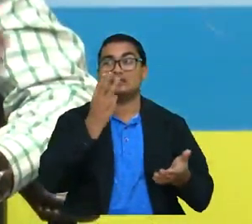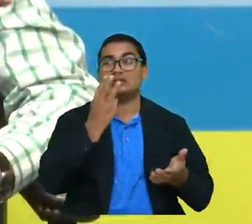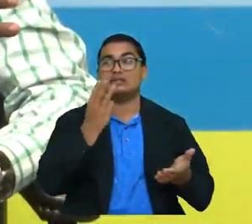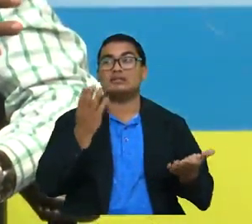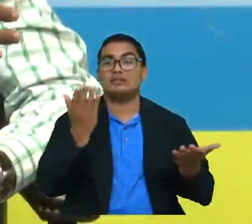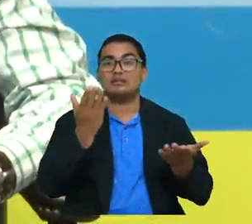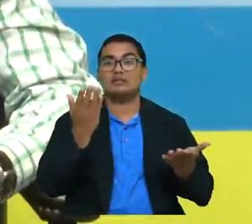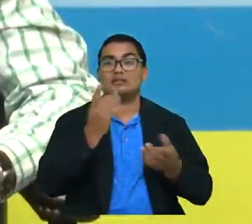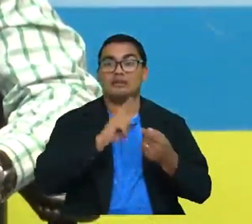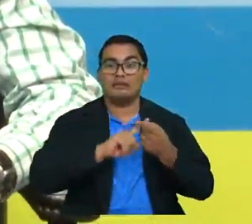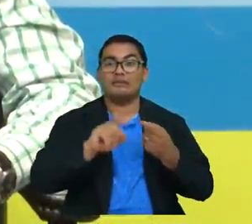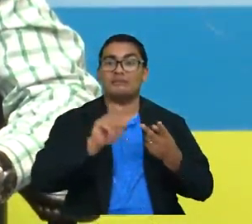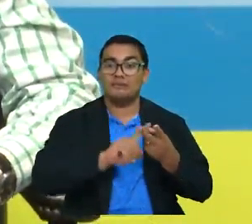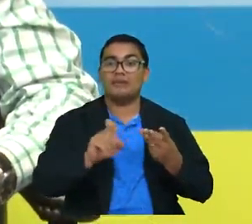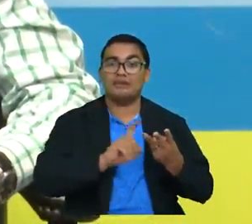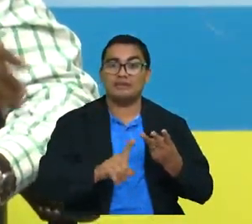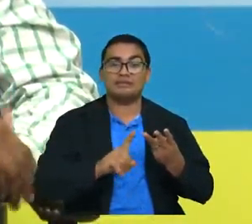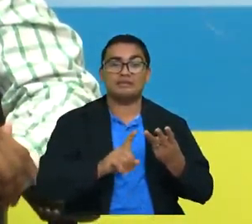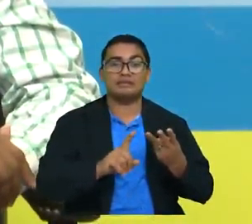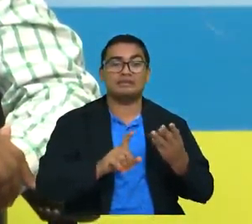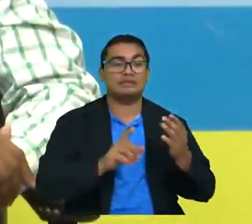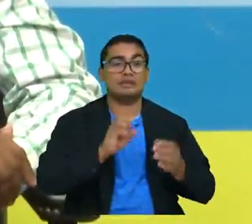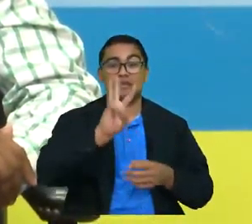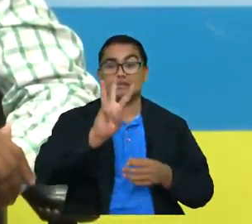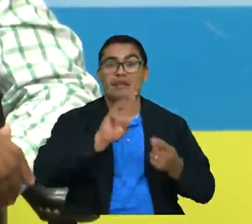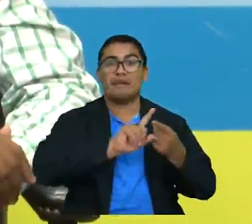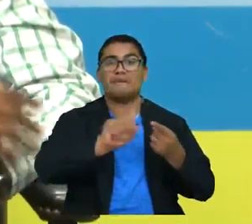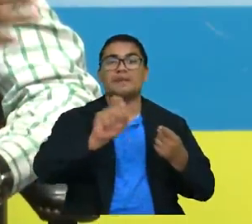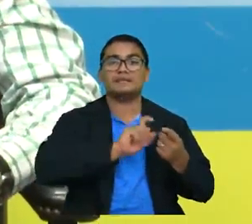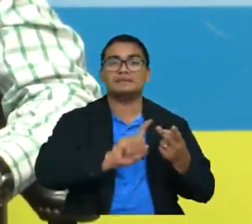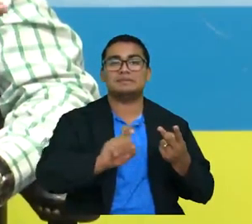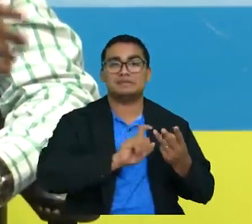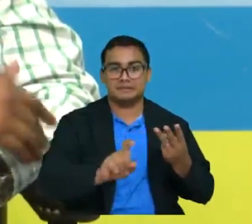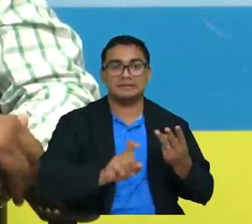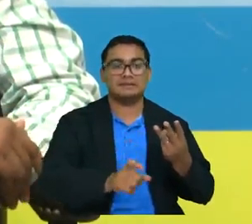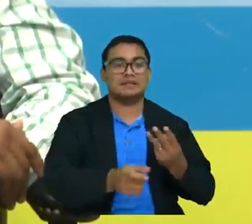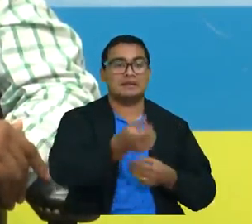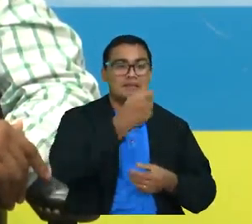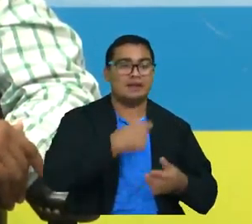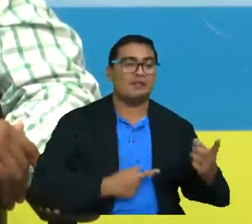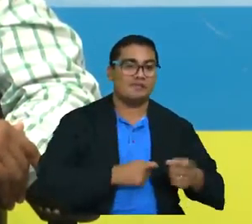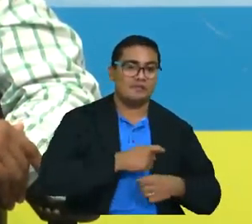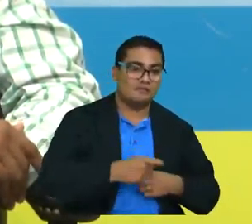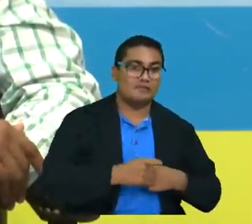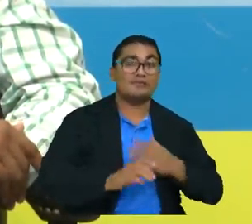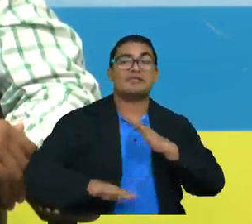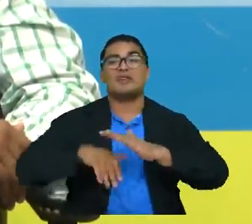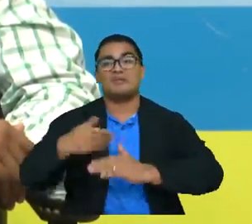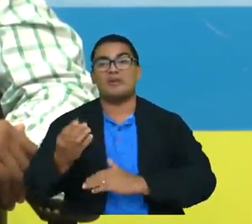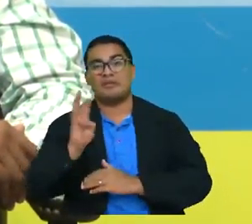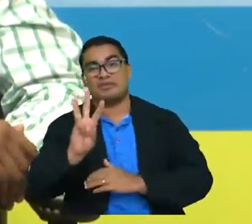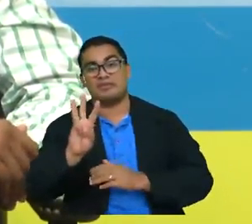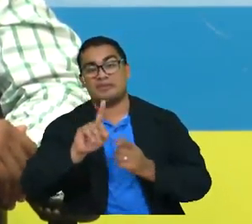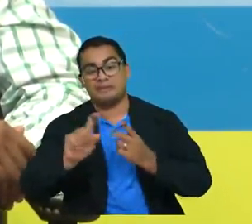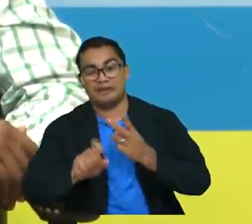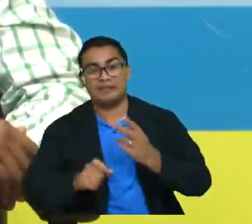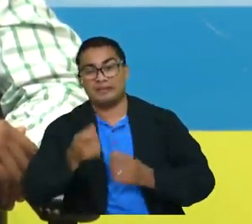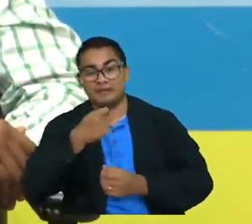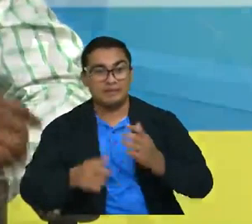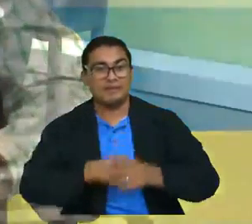al mes, a los 3 meses estarse desparasitando. ¿En qué edad es? Cada 3 meses, después del año, entre la edad